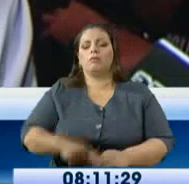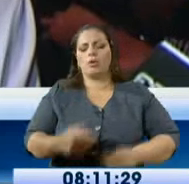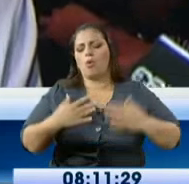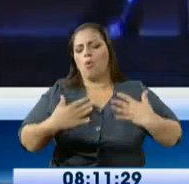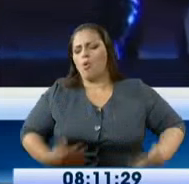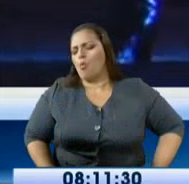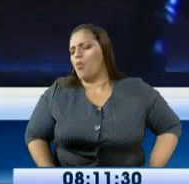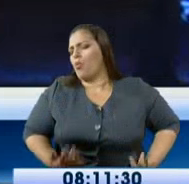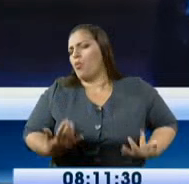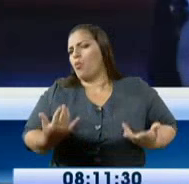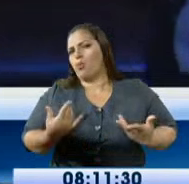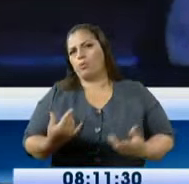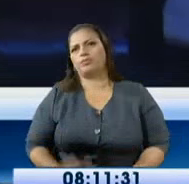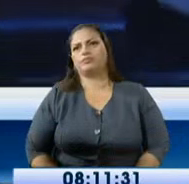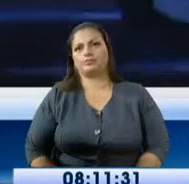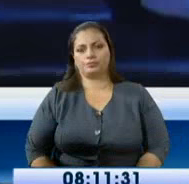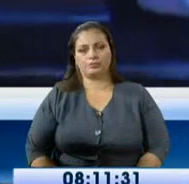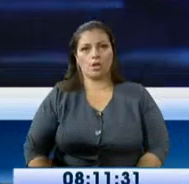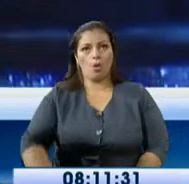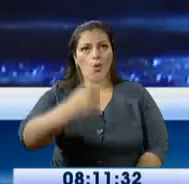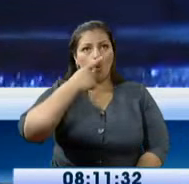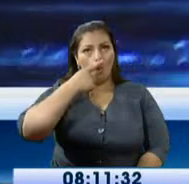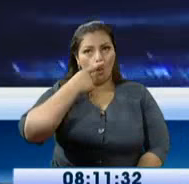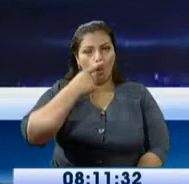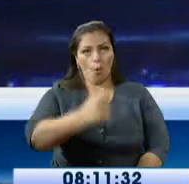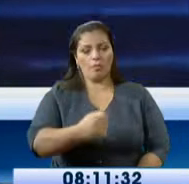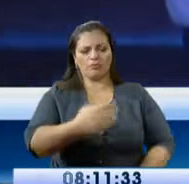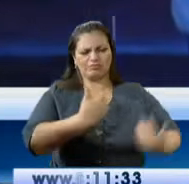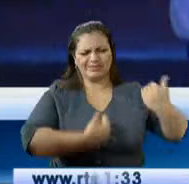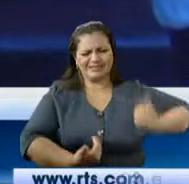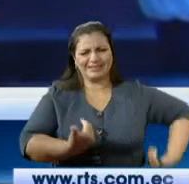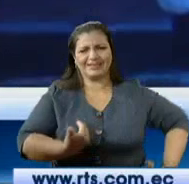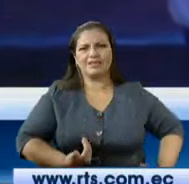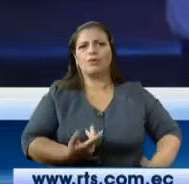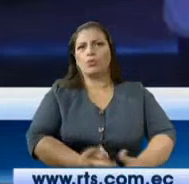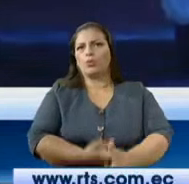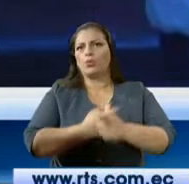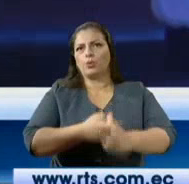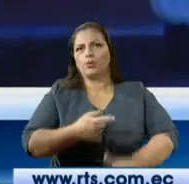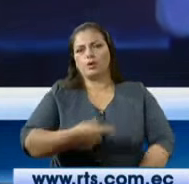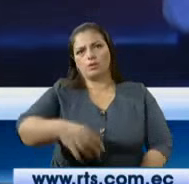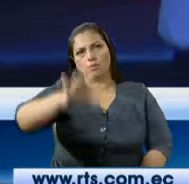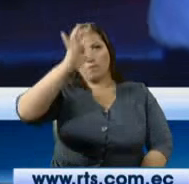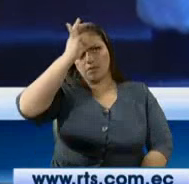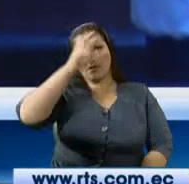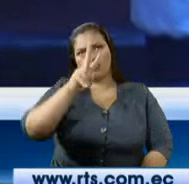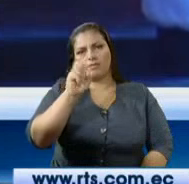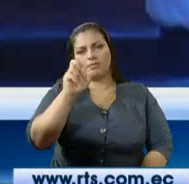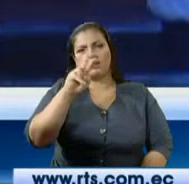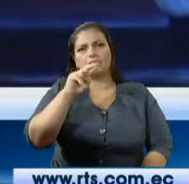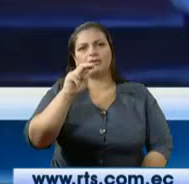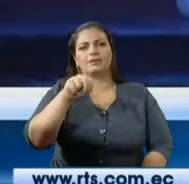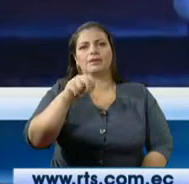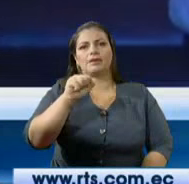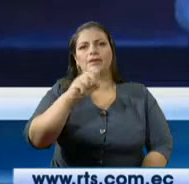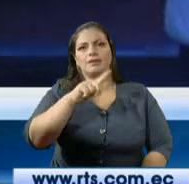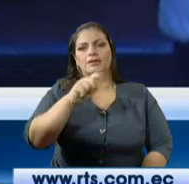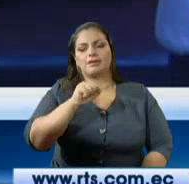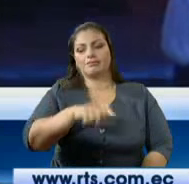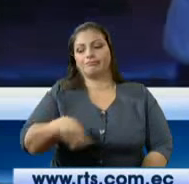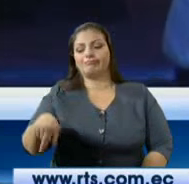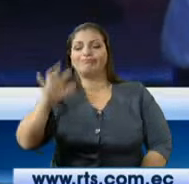fallecido. El herido permanece asilado en el hospital Luis Bernaza. El cadáver de la mujer fue llevado a la morgue de la policía a la espera